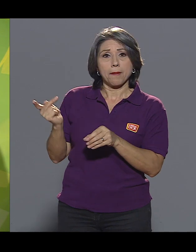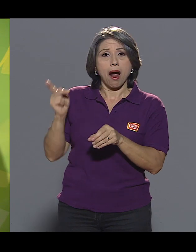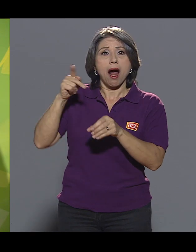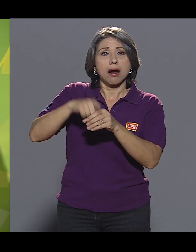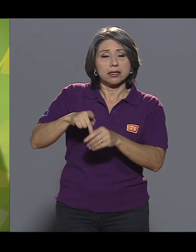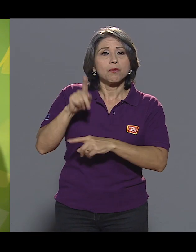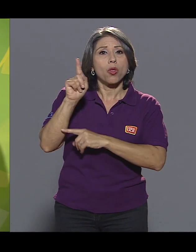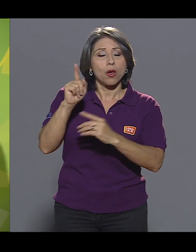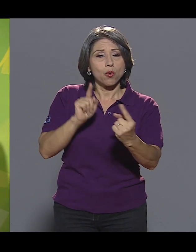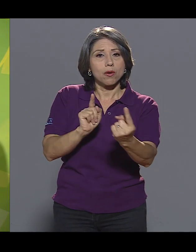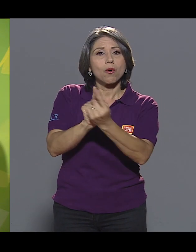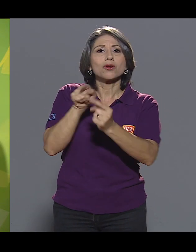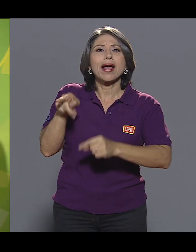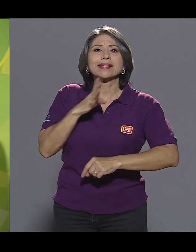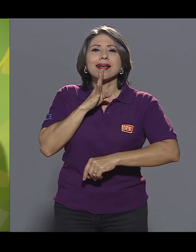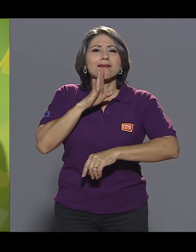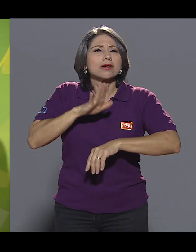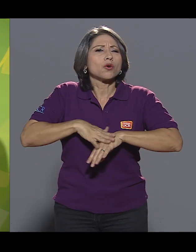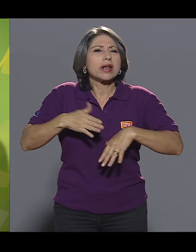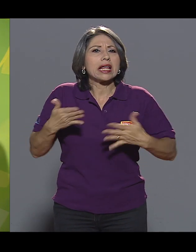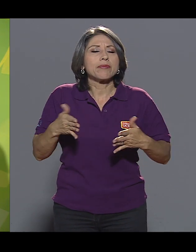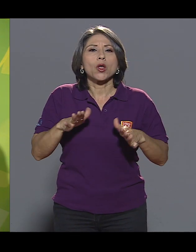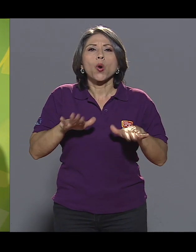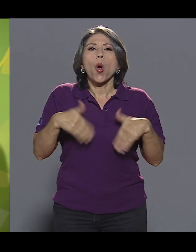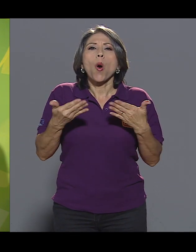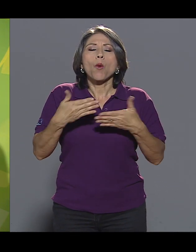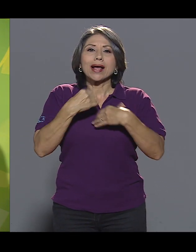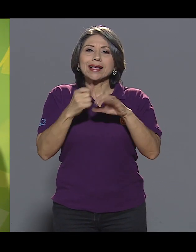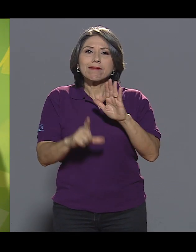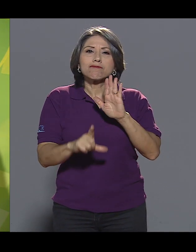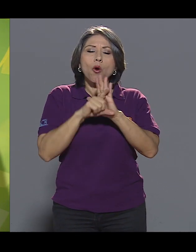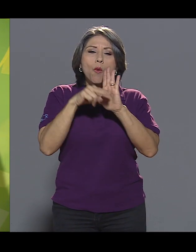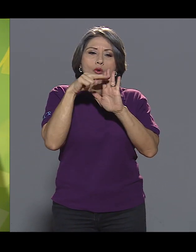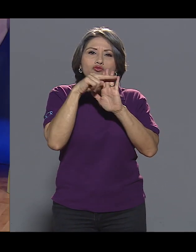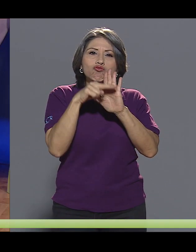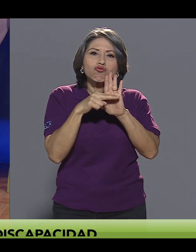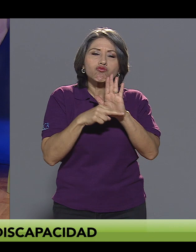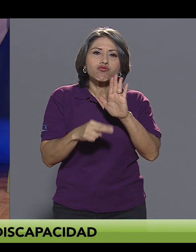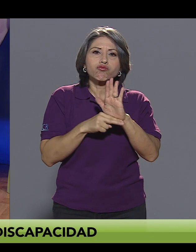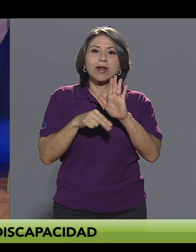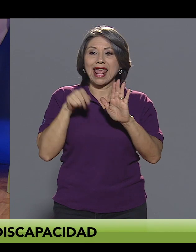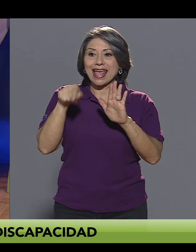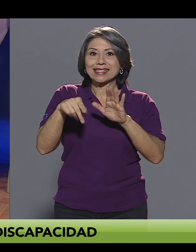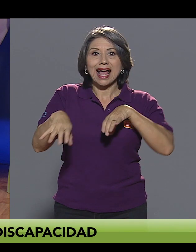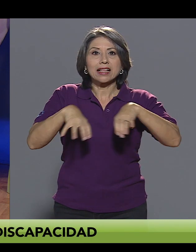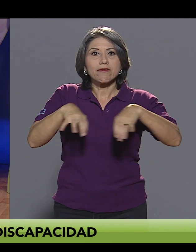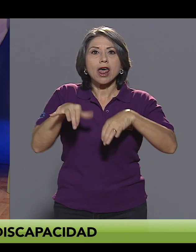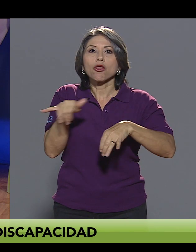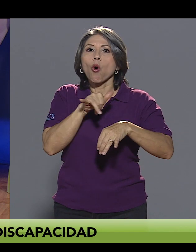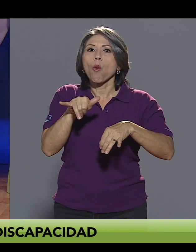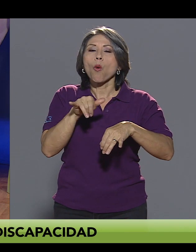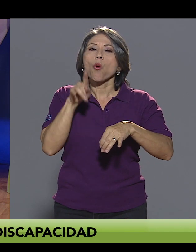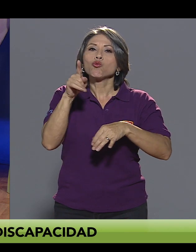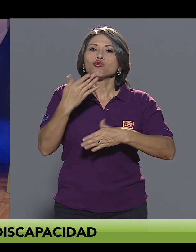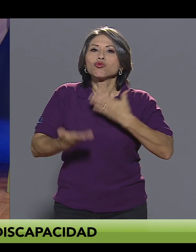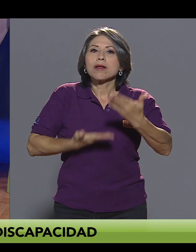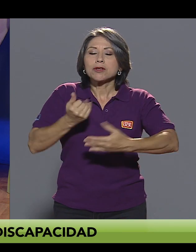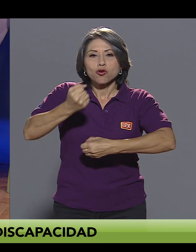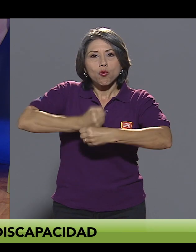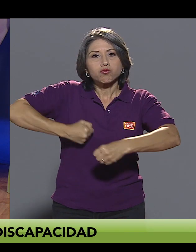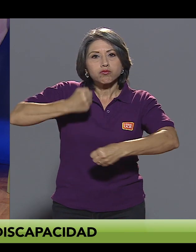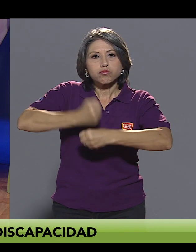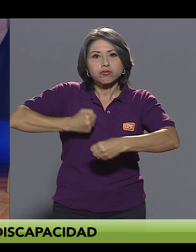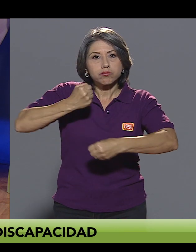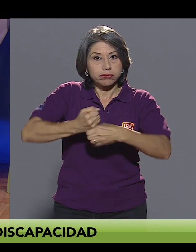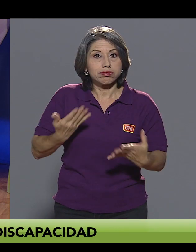de uno en donde se habla de cómo regular, ¿verdad?, esta actividad como una actividad laboral, como un servicio al